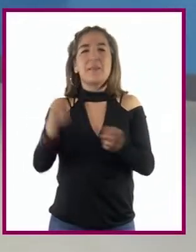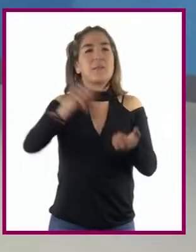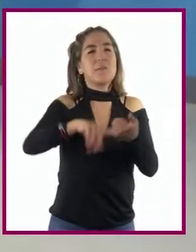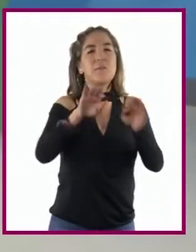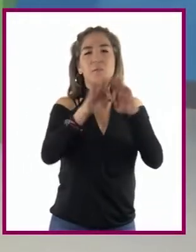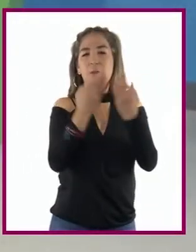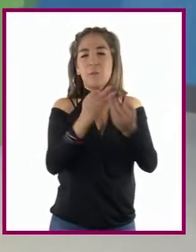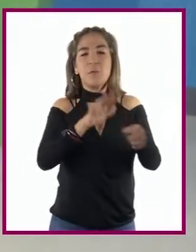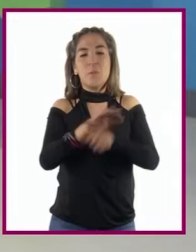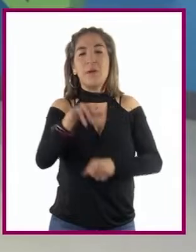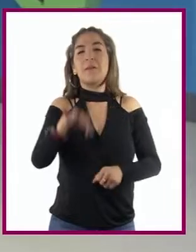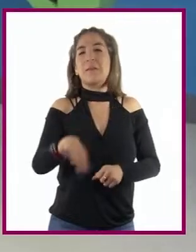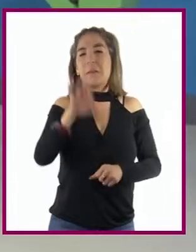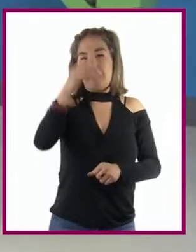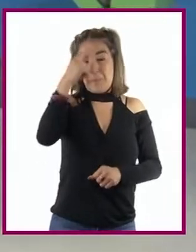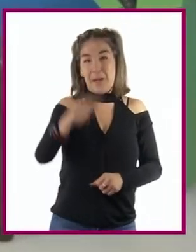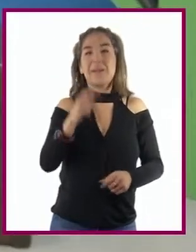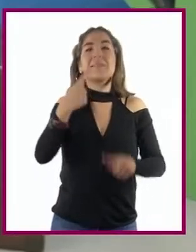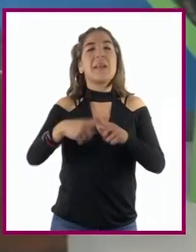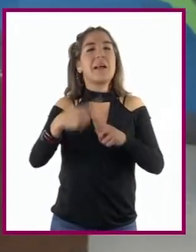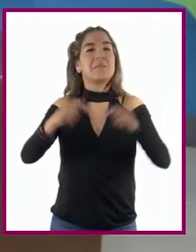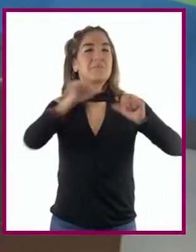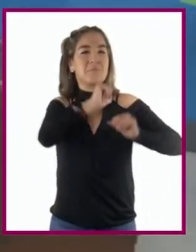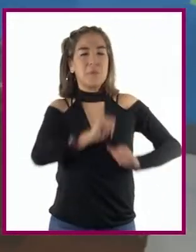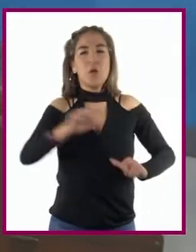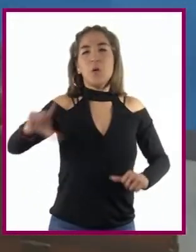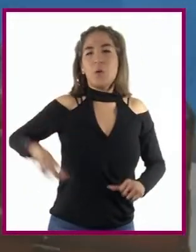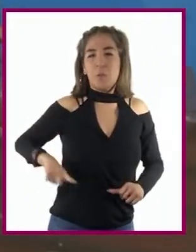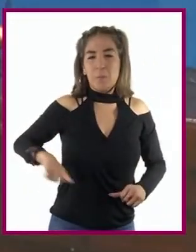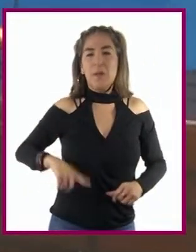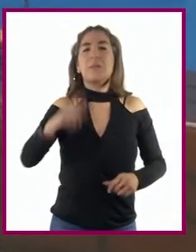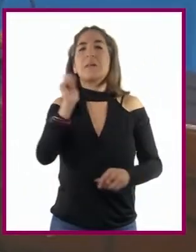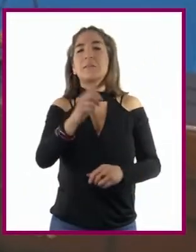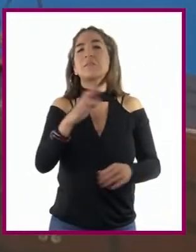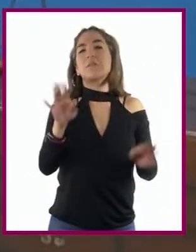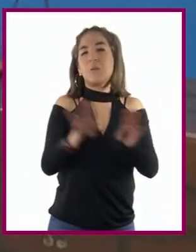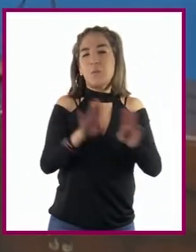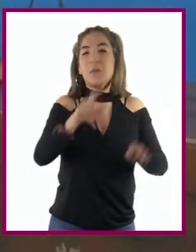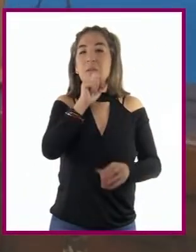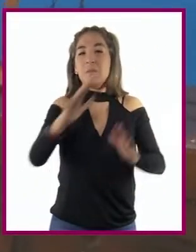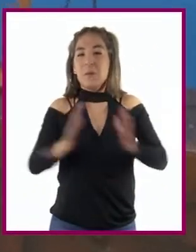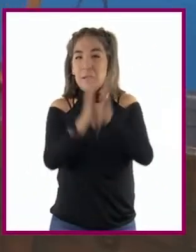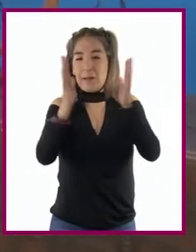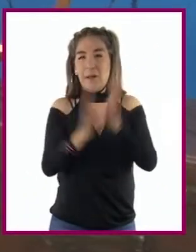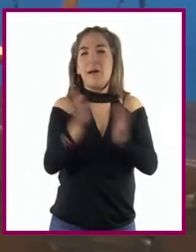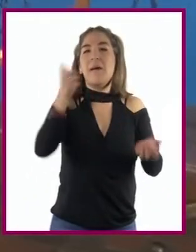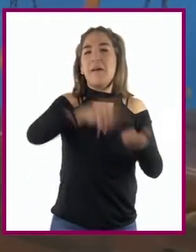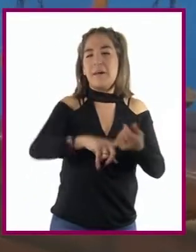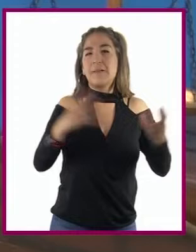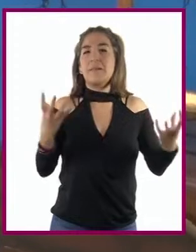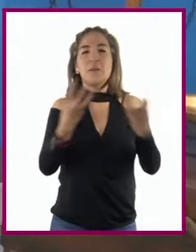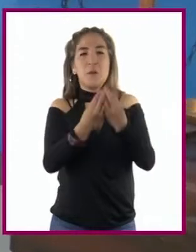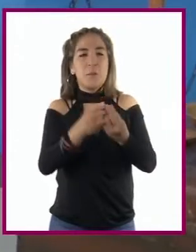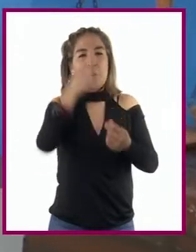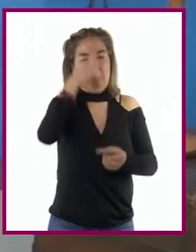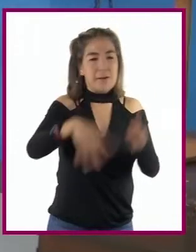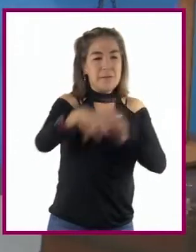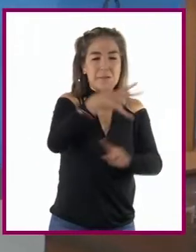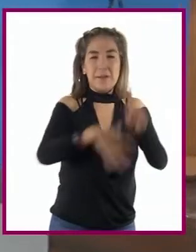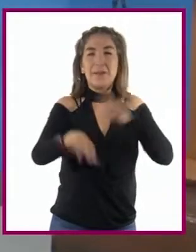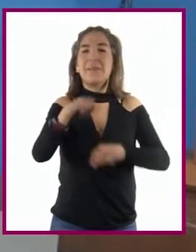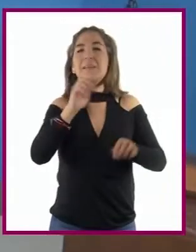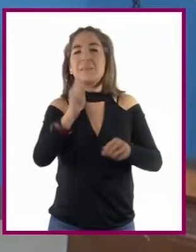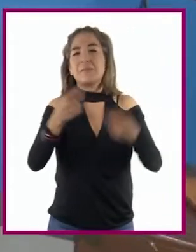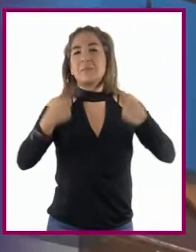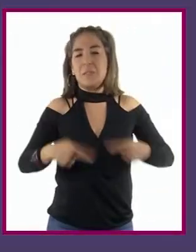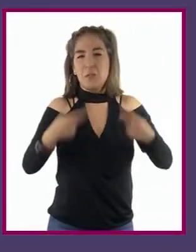la elección de representantes. Otra es mediante la participación directa en asuntos de su sociedad. Observen la